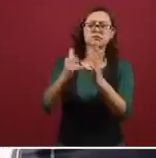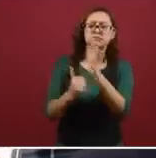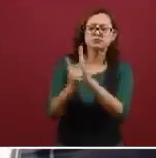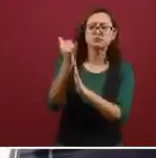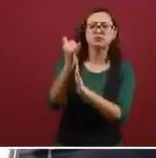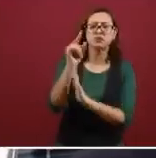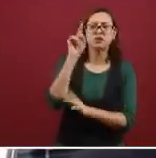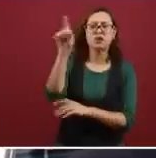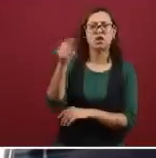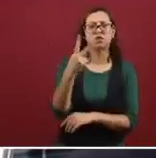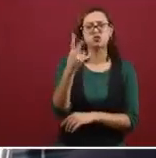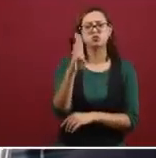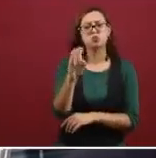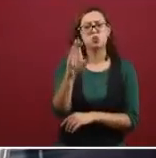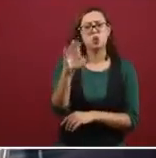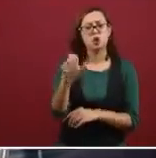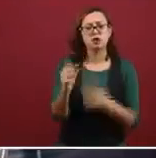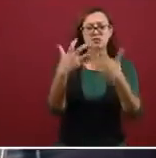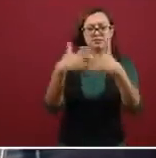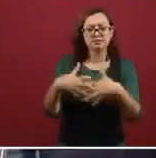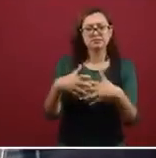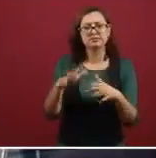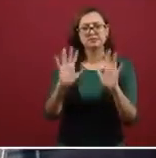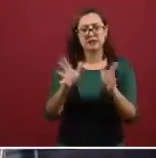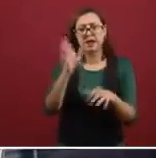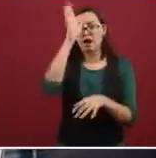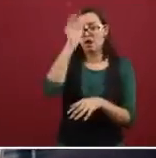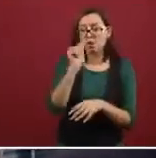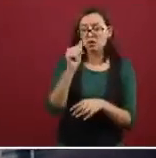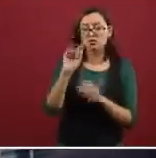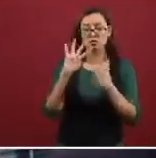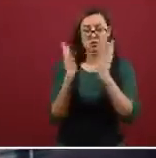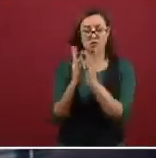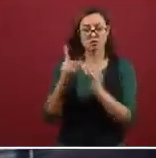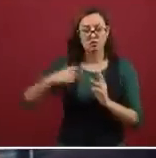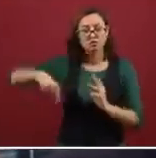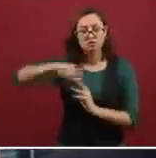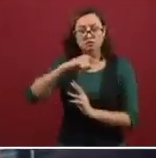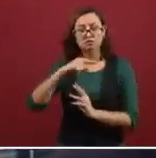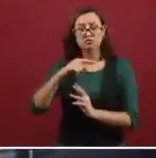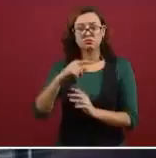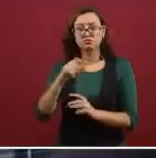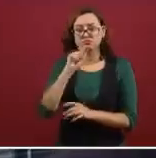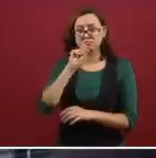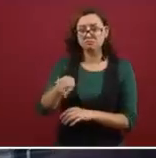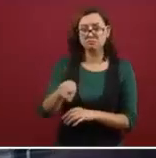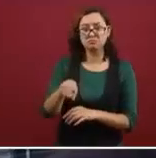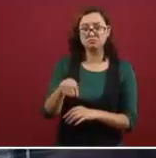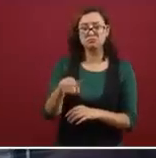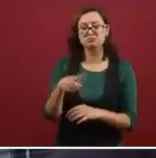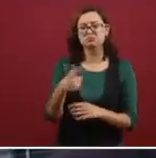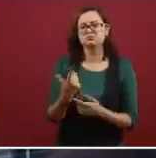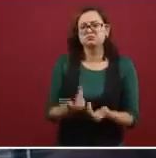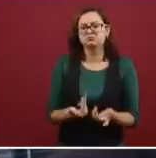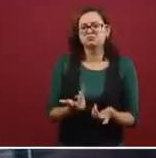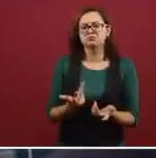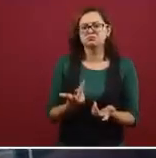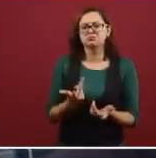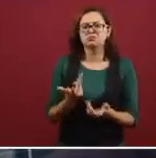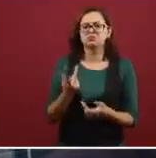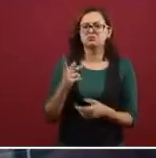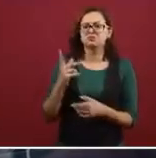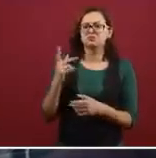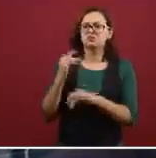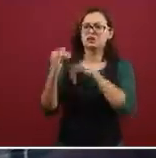la refinería… También si hubo acuerdo entre los integrantes del gabinete que participaron y qué esperarían de las